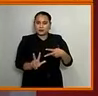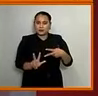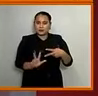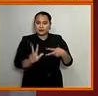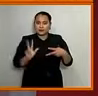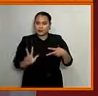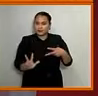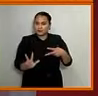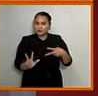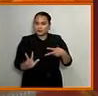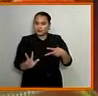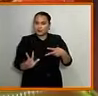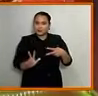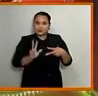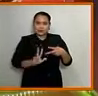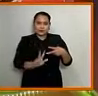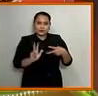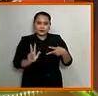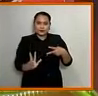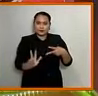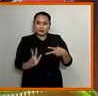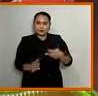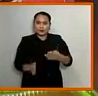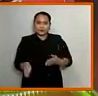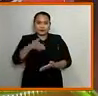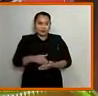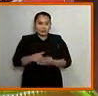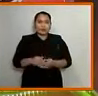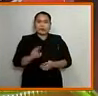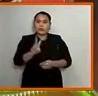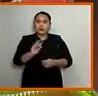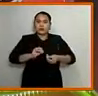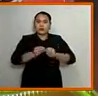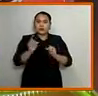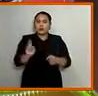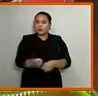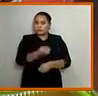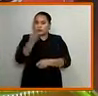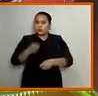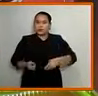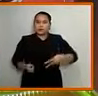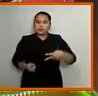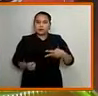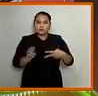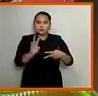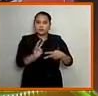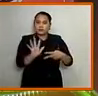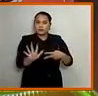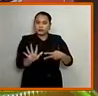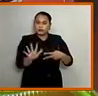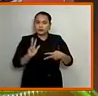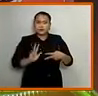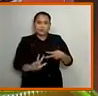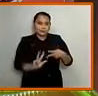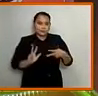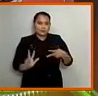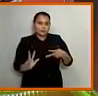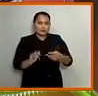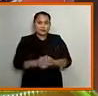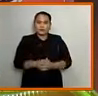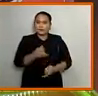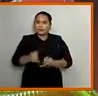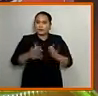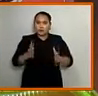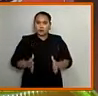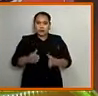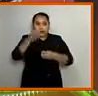3, segundo número ganador, 33. Repito una vez más los dos números ganadores, 75 y 33. Jugadores, les